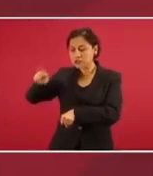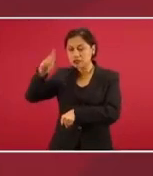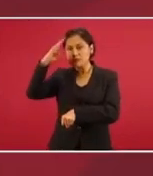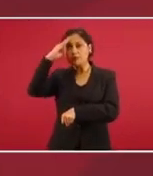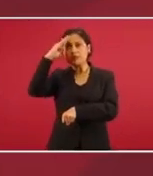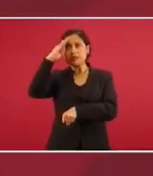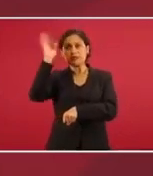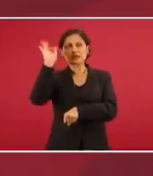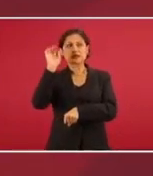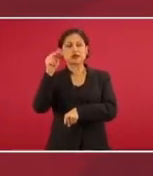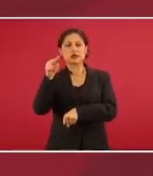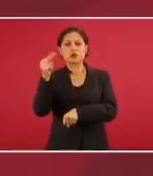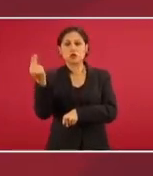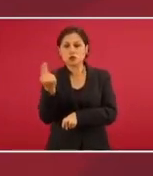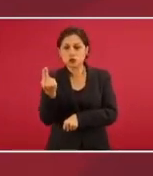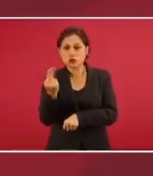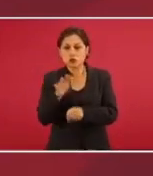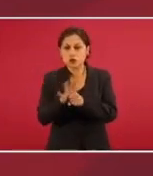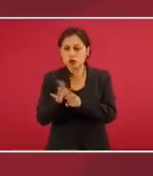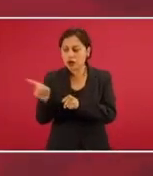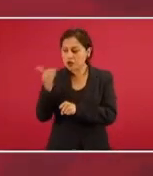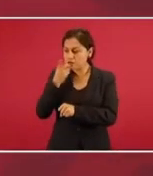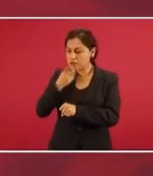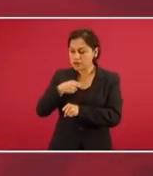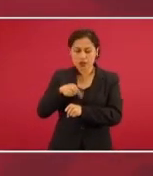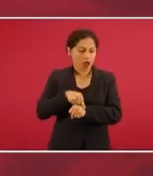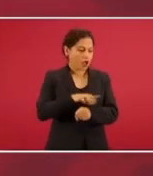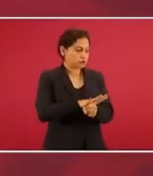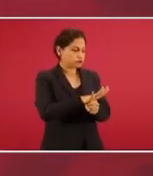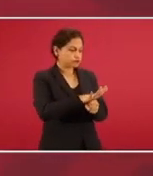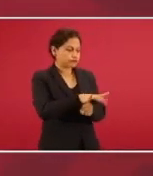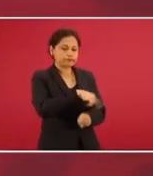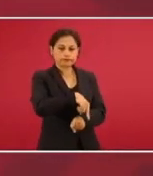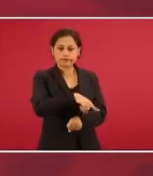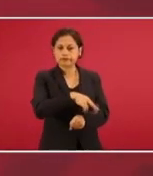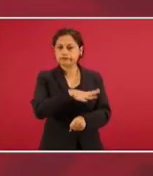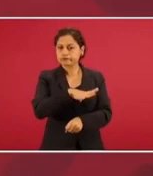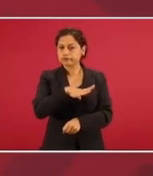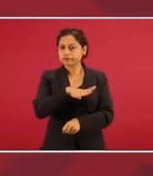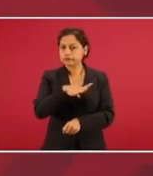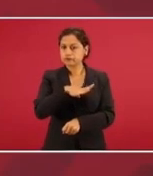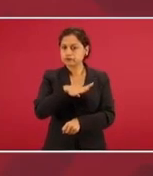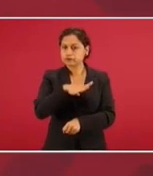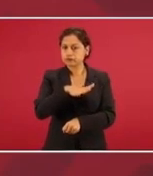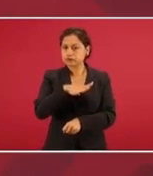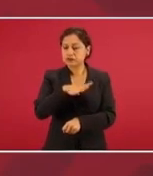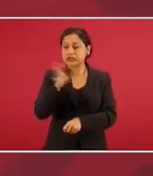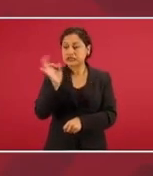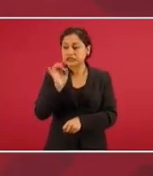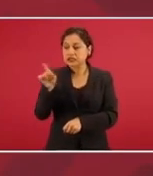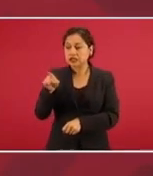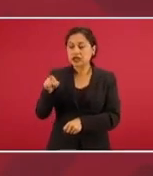cuando vamos a tener más necesidad de hospitalización